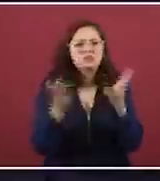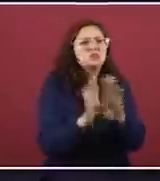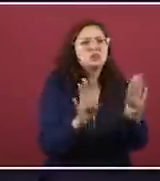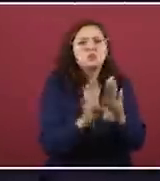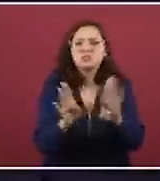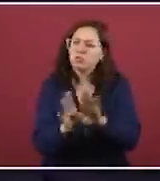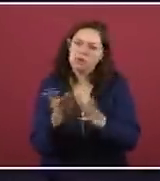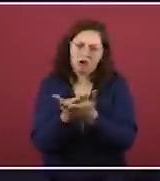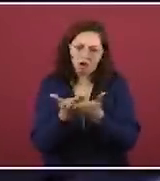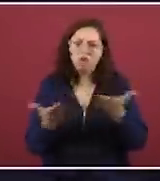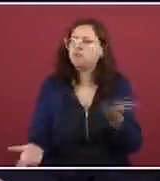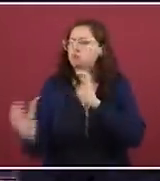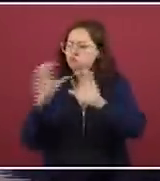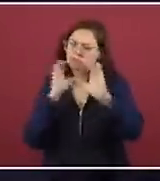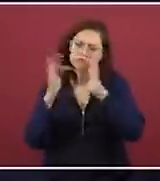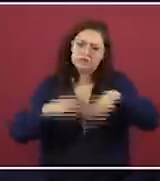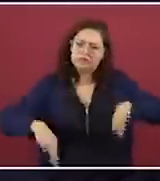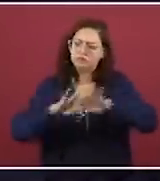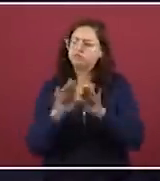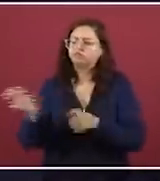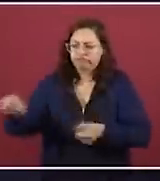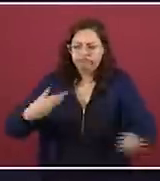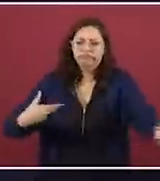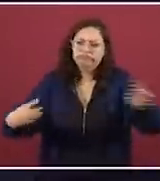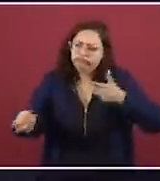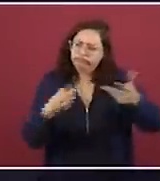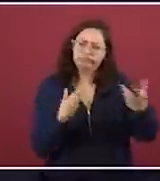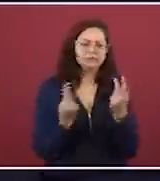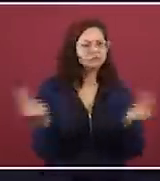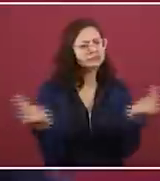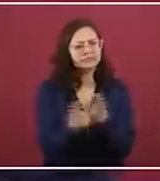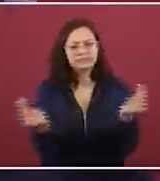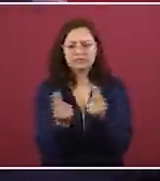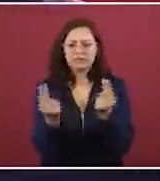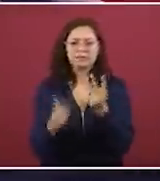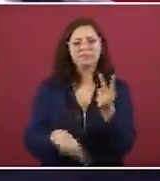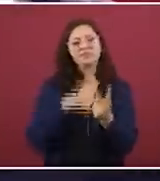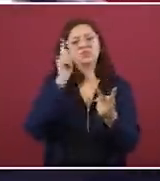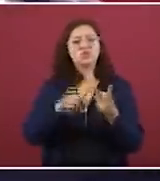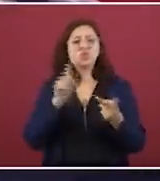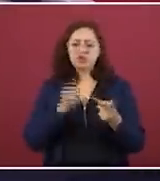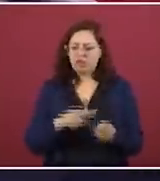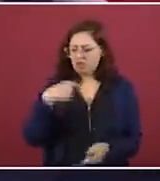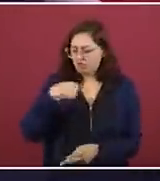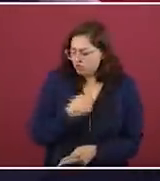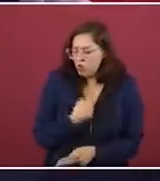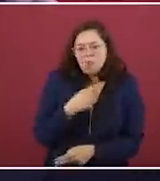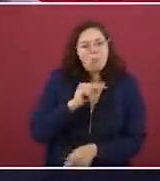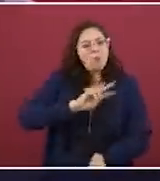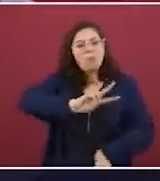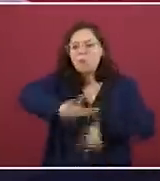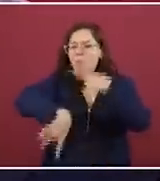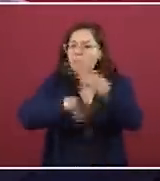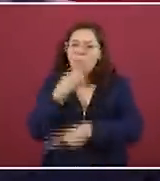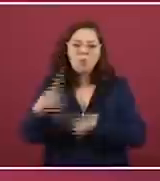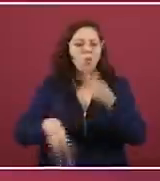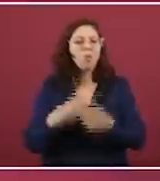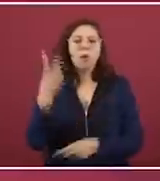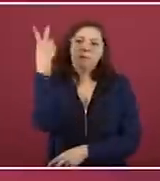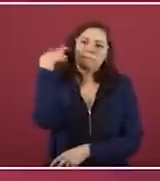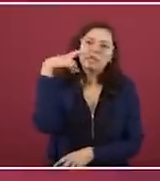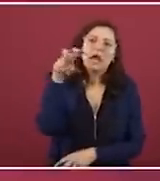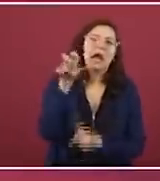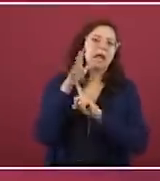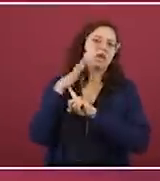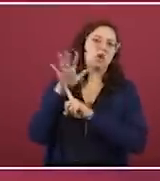esos sentimientos. Esa es una. Y la otra, no viajar en helicóptero o en avión privado. Imagínense